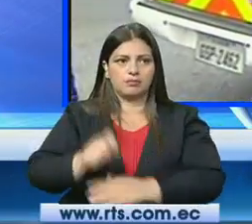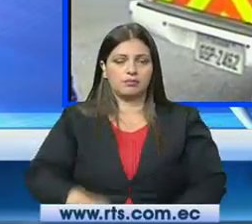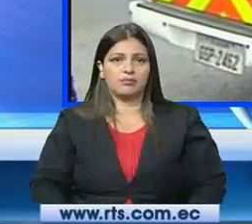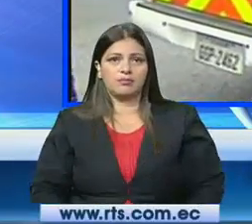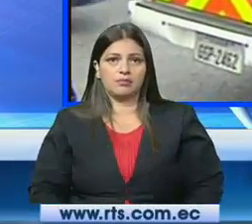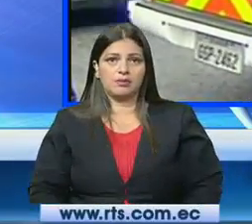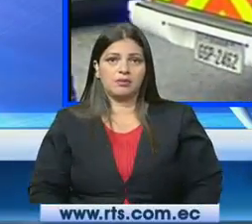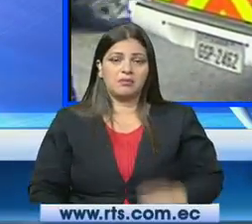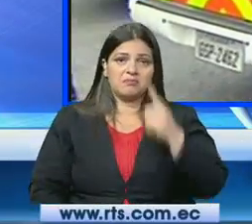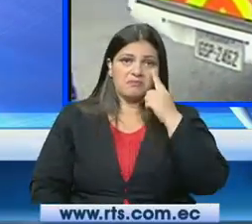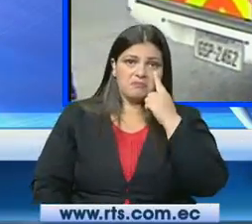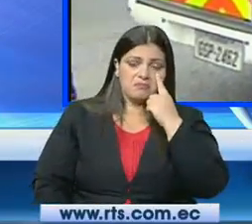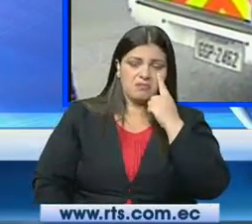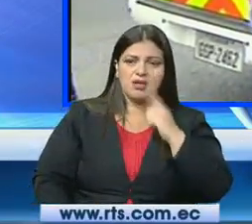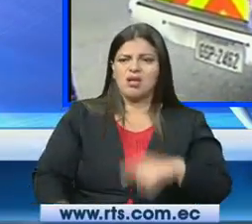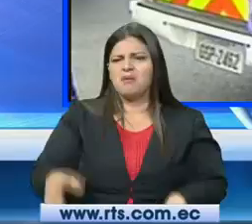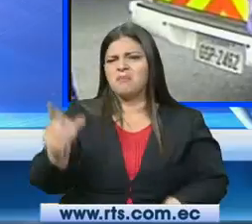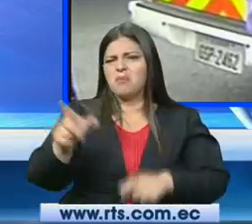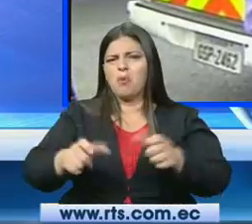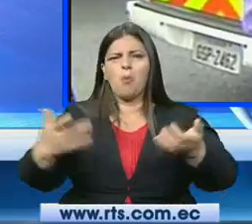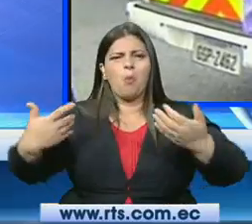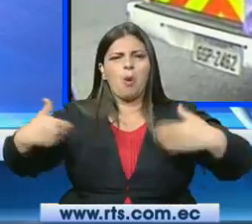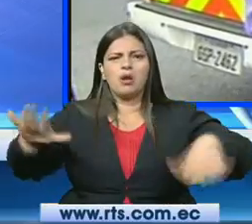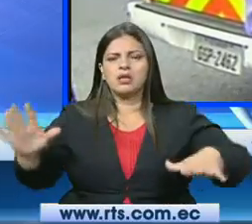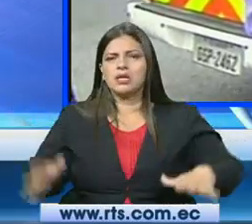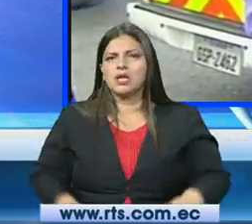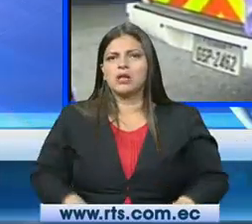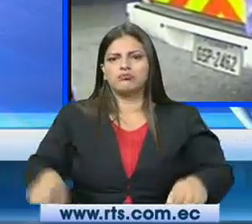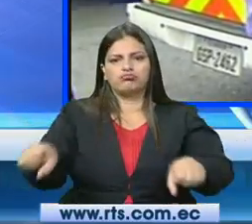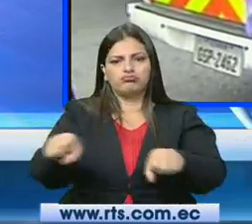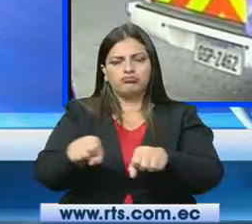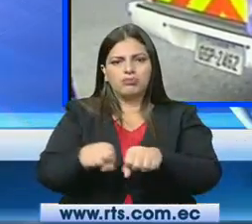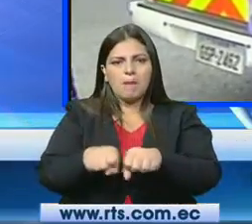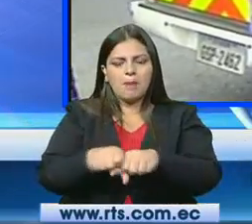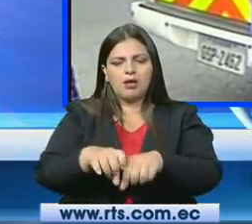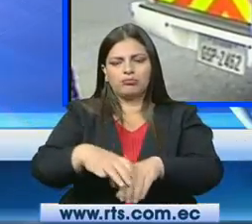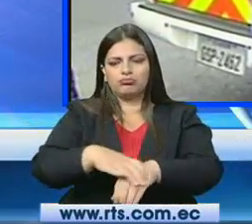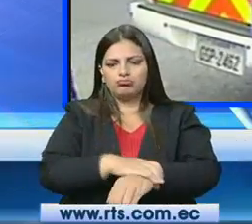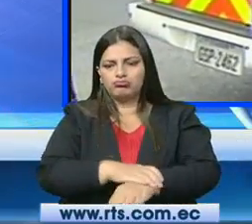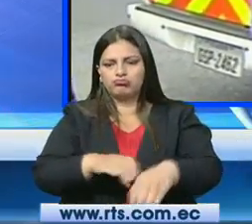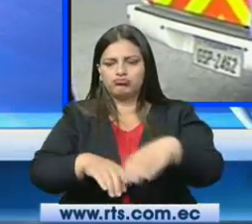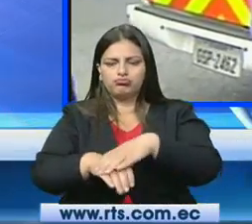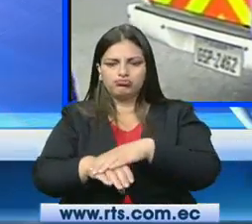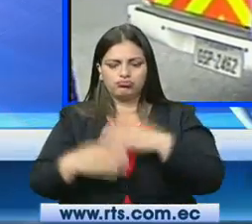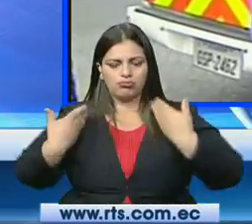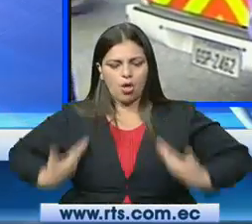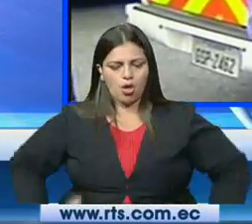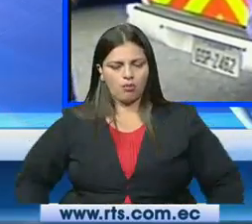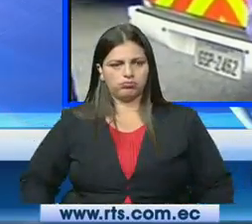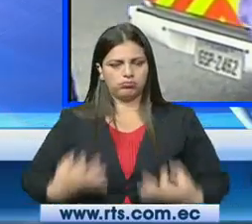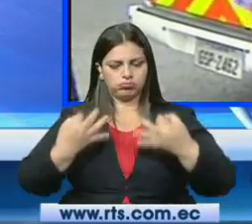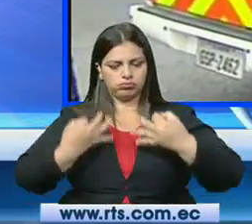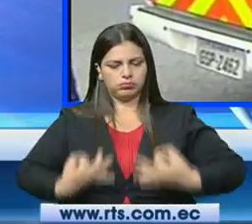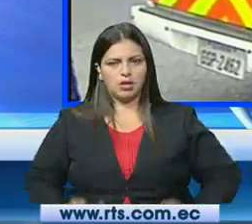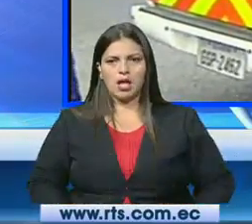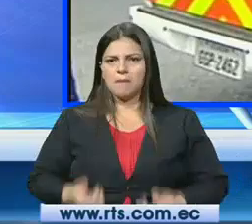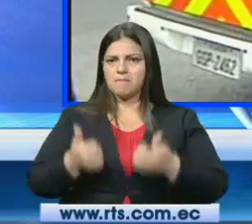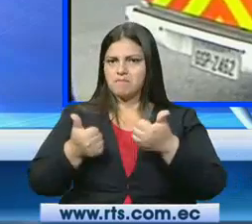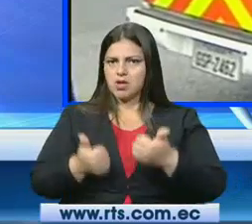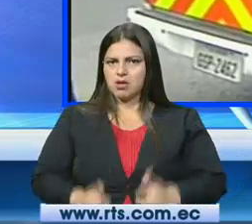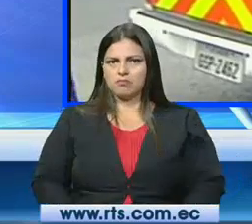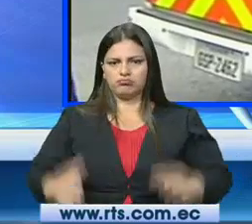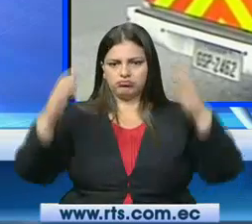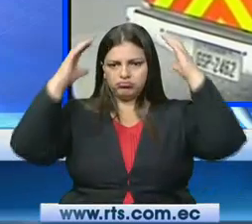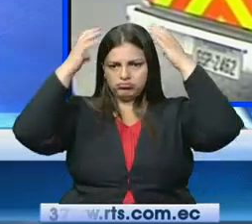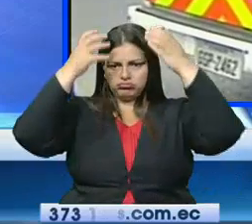conducir en chancletas las tricimotos de estas personas. El 90% de ellos conducen en chancletas, sin casco, con una ropa también que